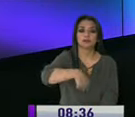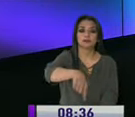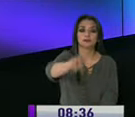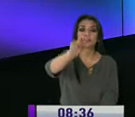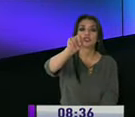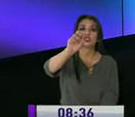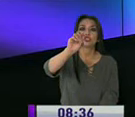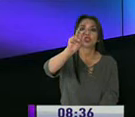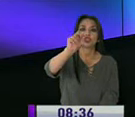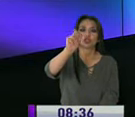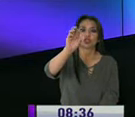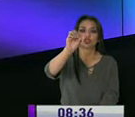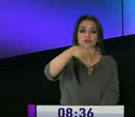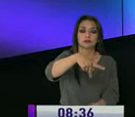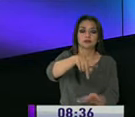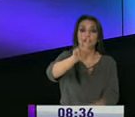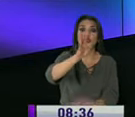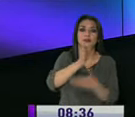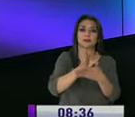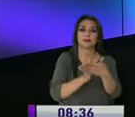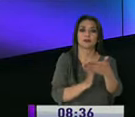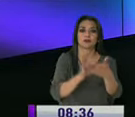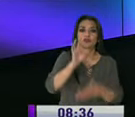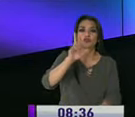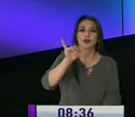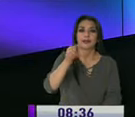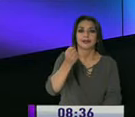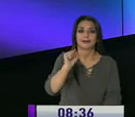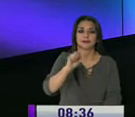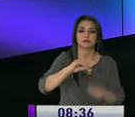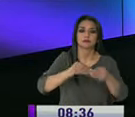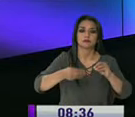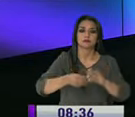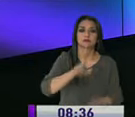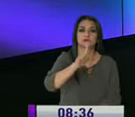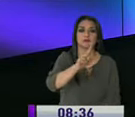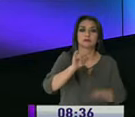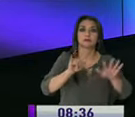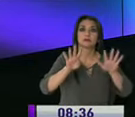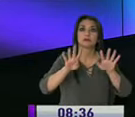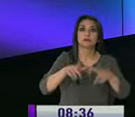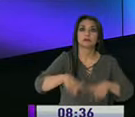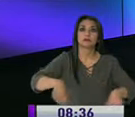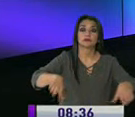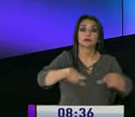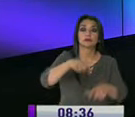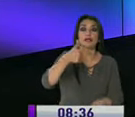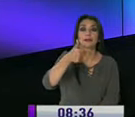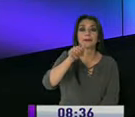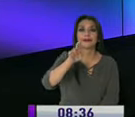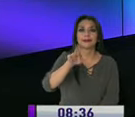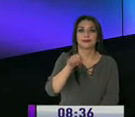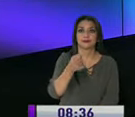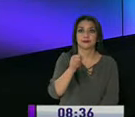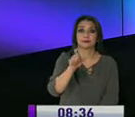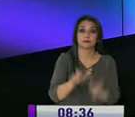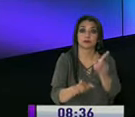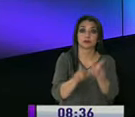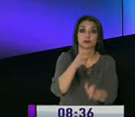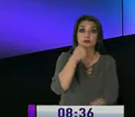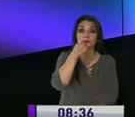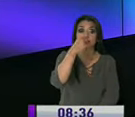el presunto delito de abuso sexual a menores de la Unidad Educativa Réplica Aguirre Abad en Guayaquil.